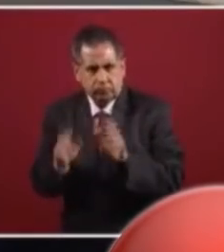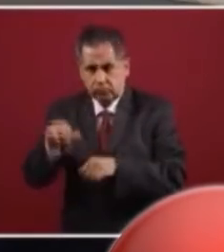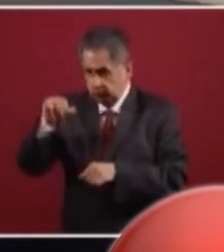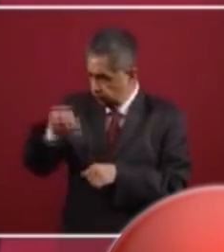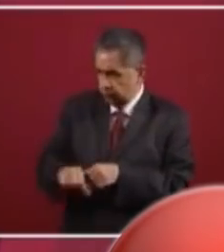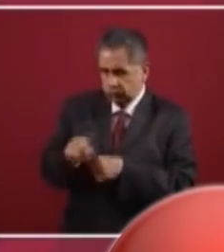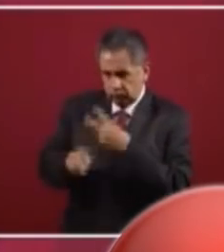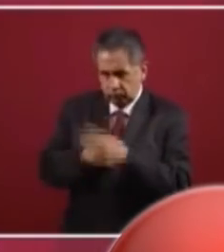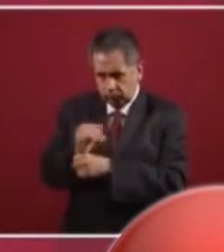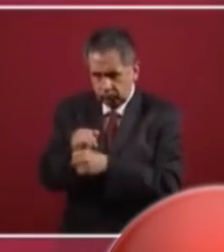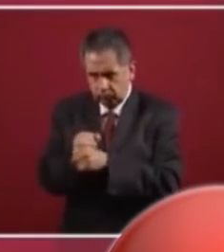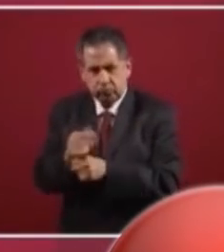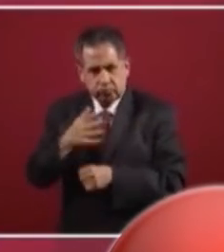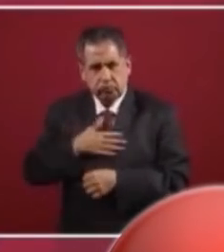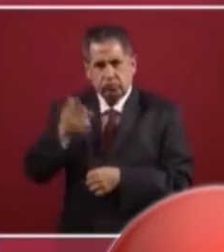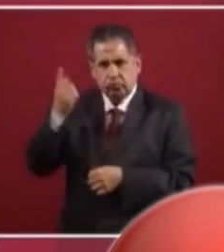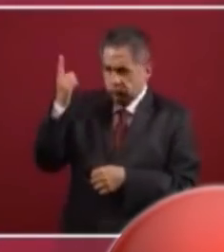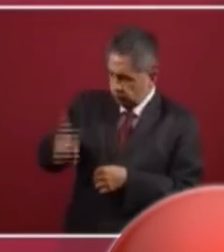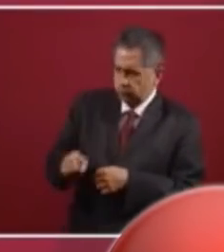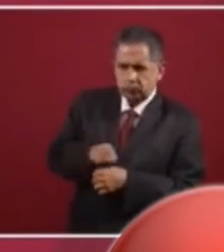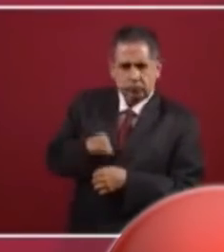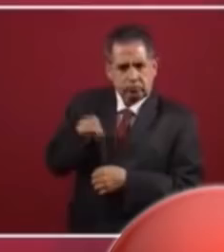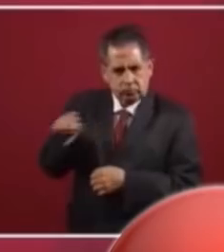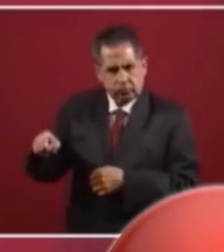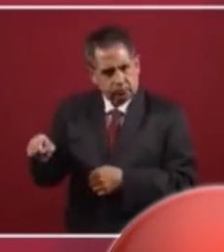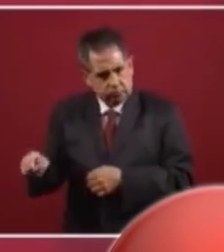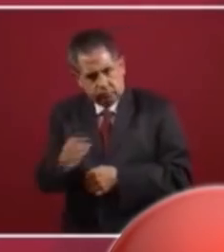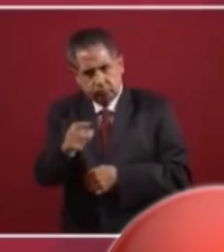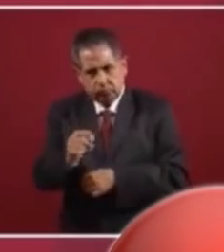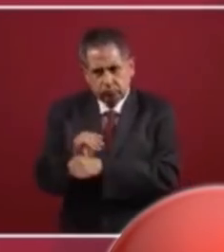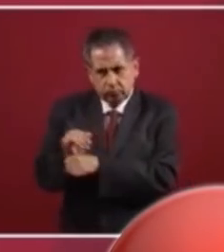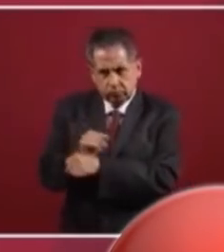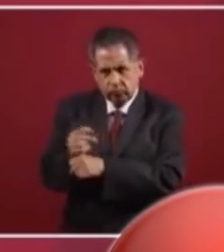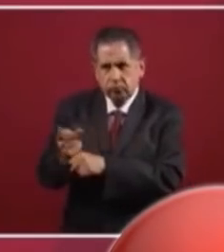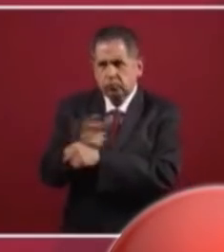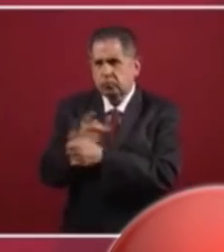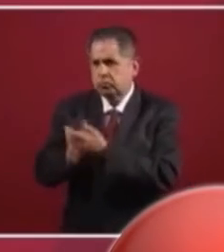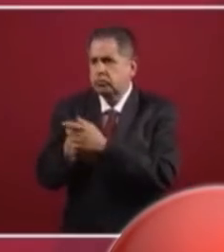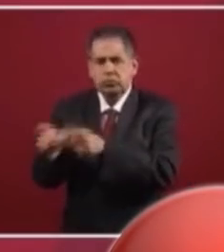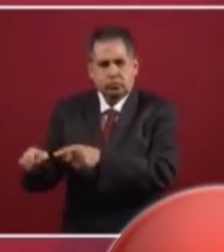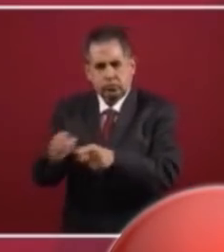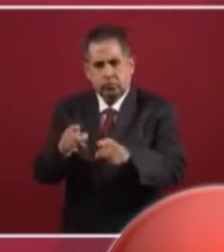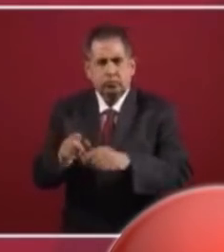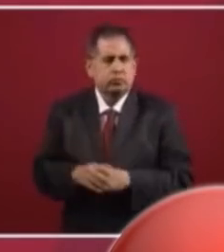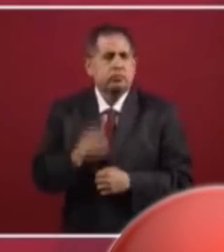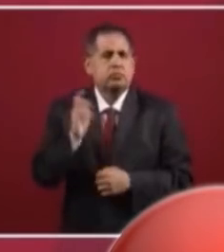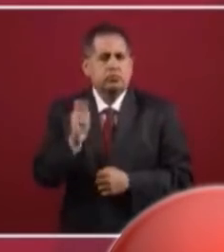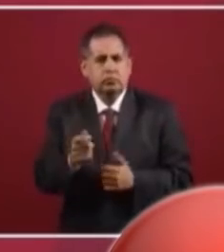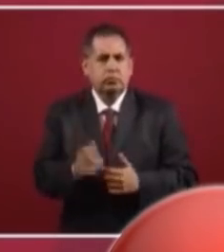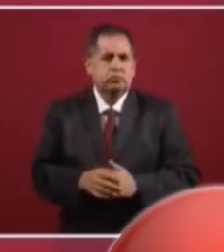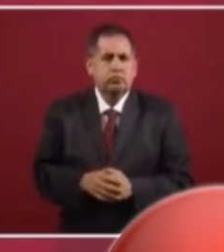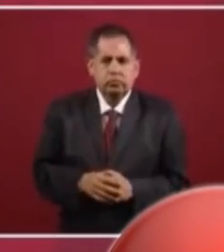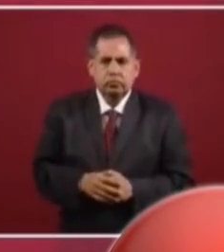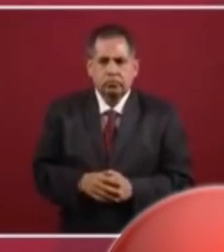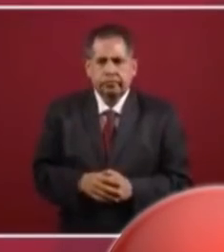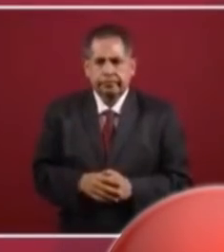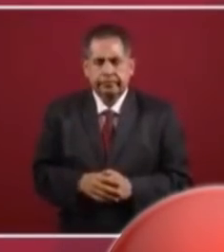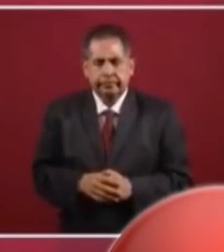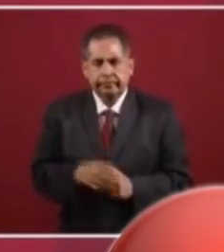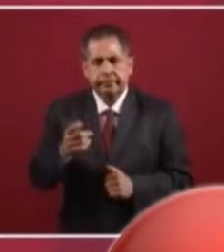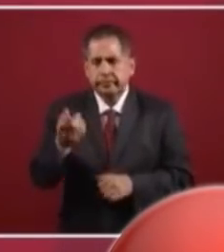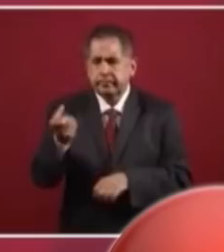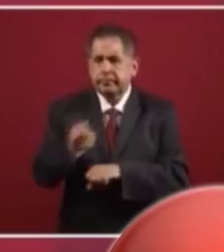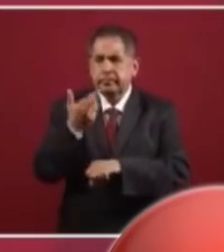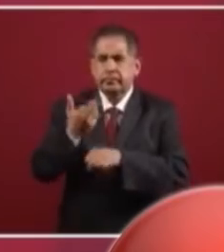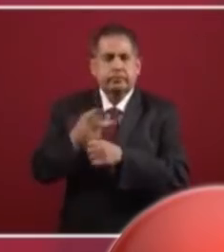estoy a ordenando que se investigue qué lasseter